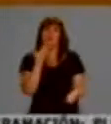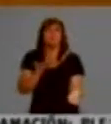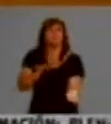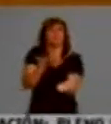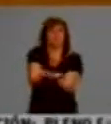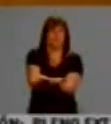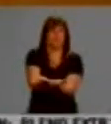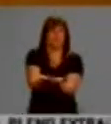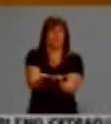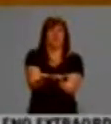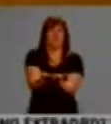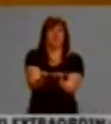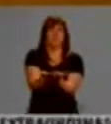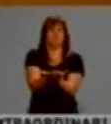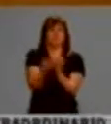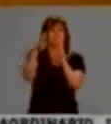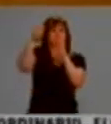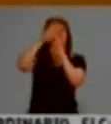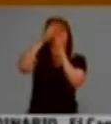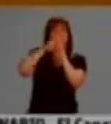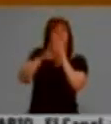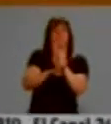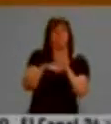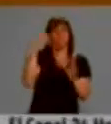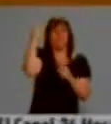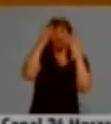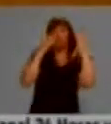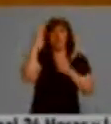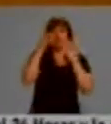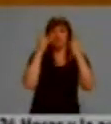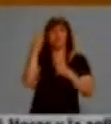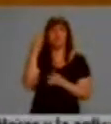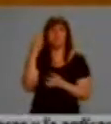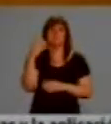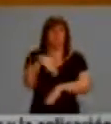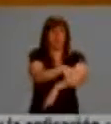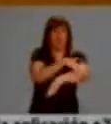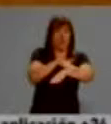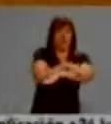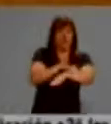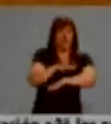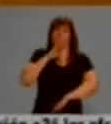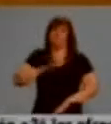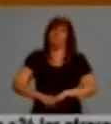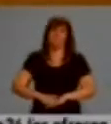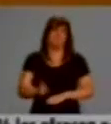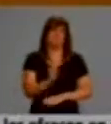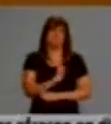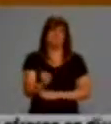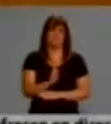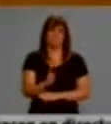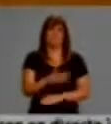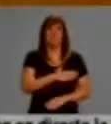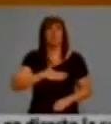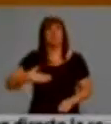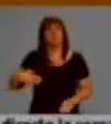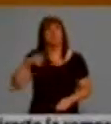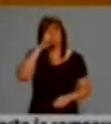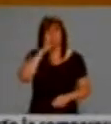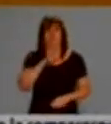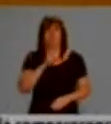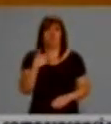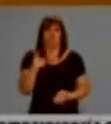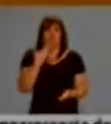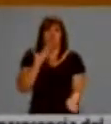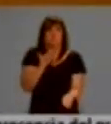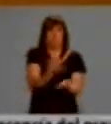proponían una serie de iniciativas que de ninguna de las maneras el Gobierno ha cumplido. Le quiero recordar que se